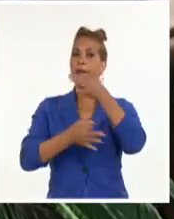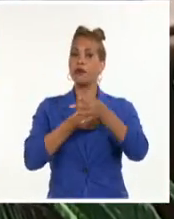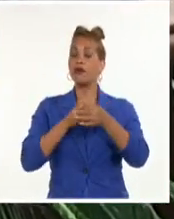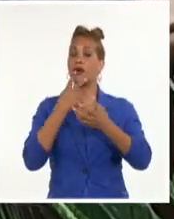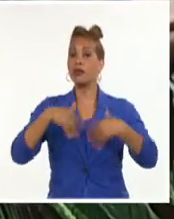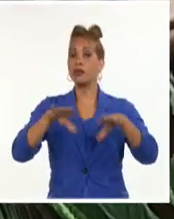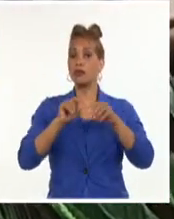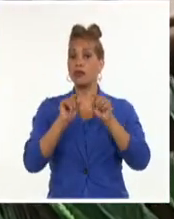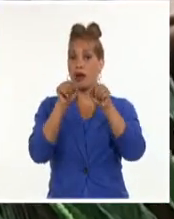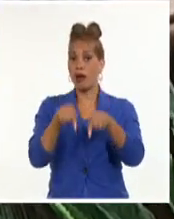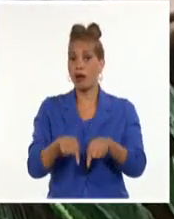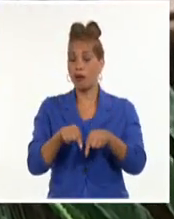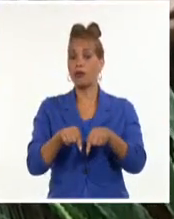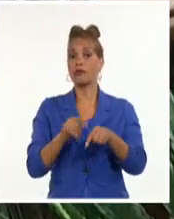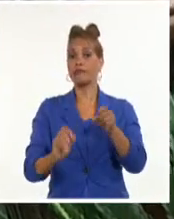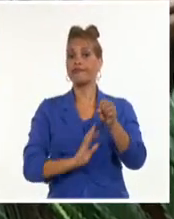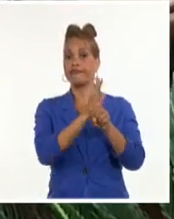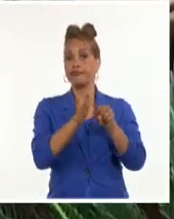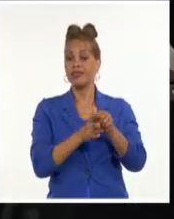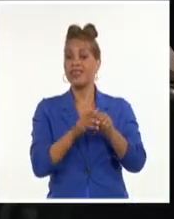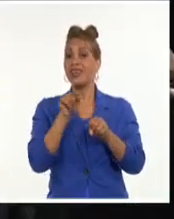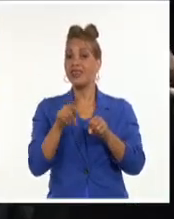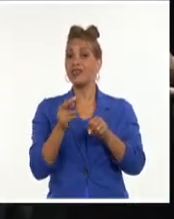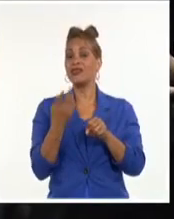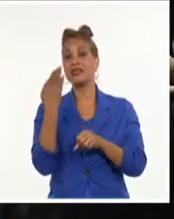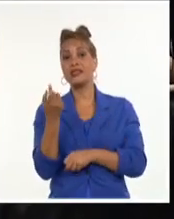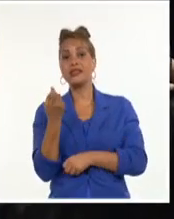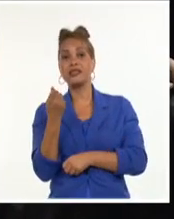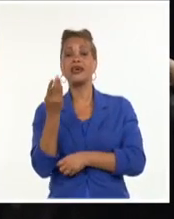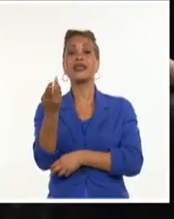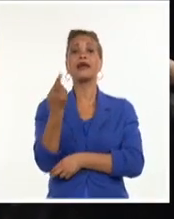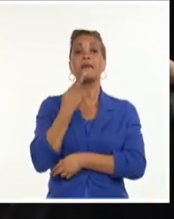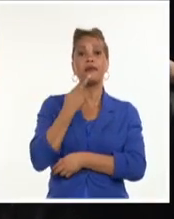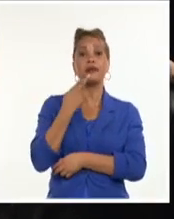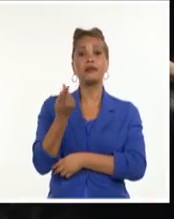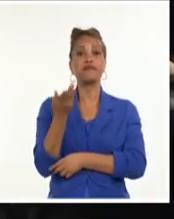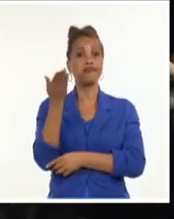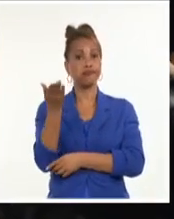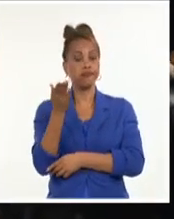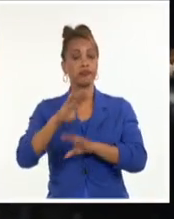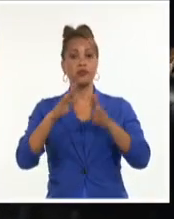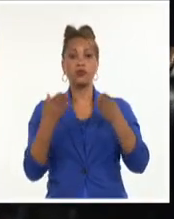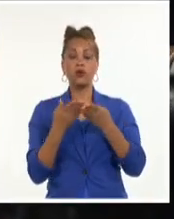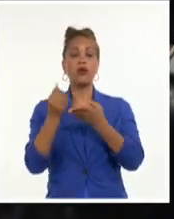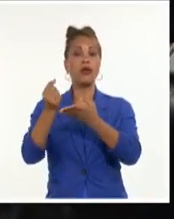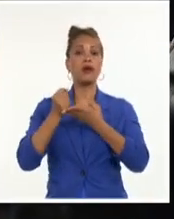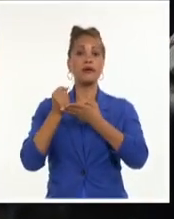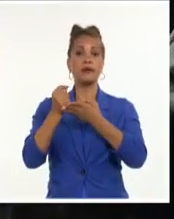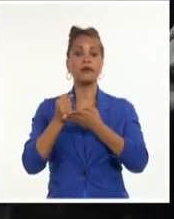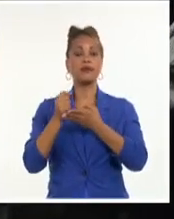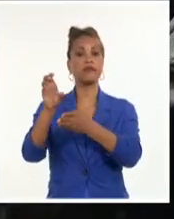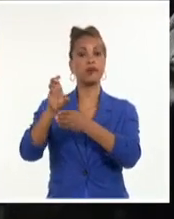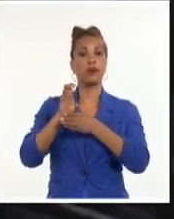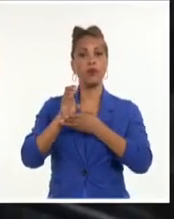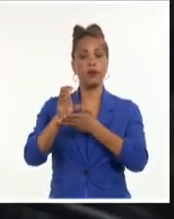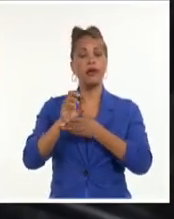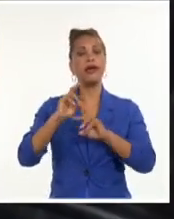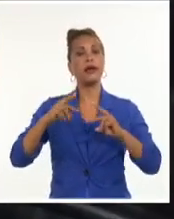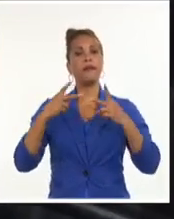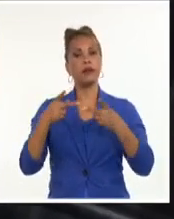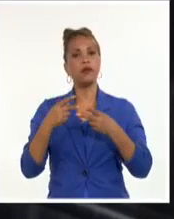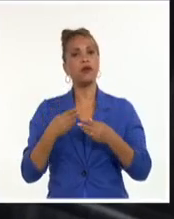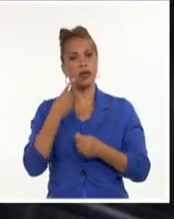crisis acentuada por la COVID-19 demanda respuestas de la comunidad internacional basadas en la unidad y la cooperación. En tal sentido, ratificó la disposición de